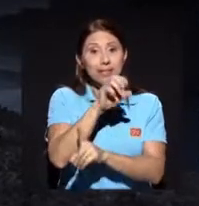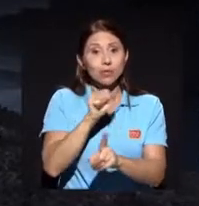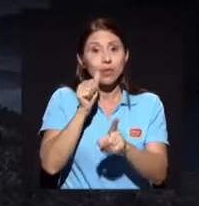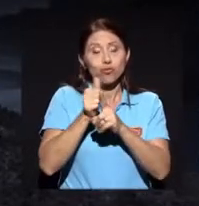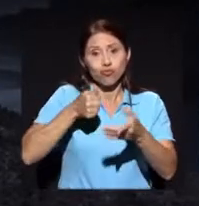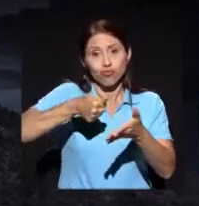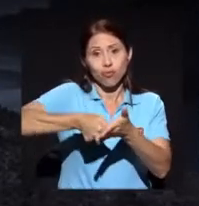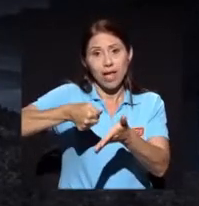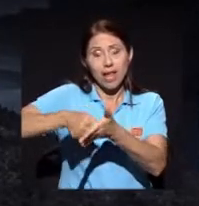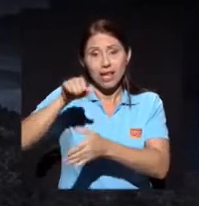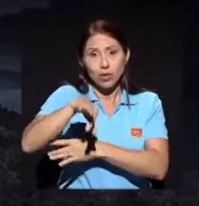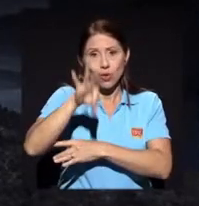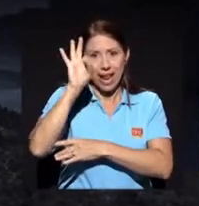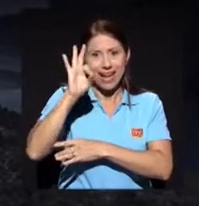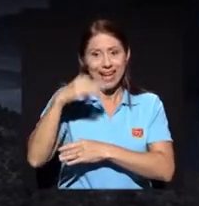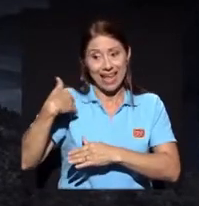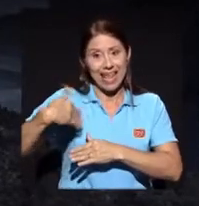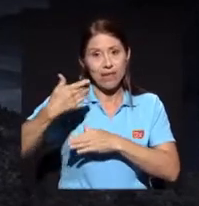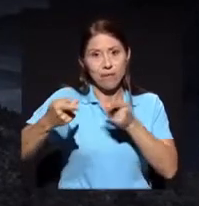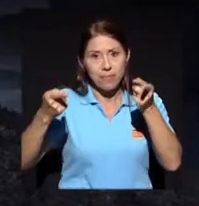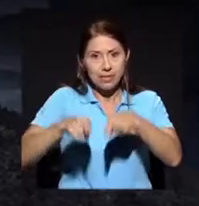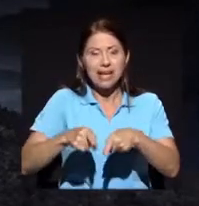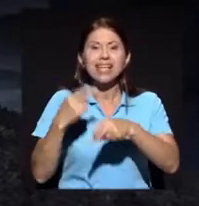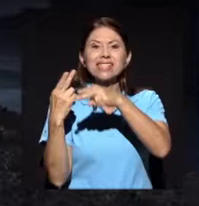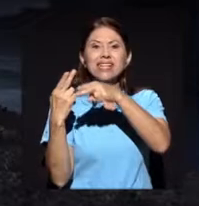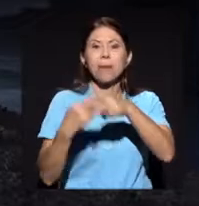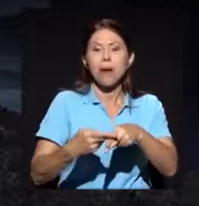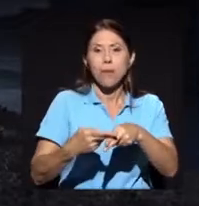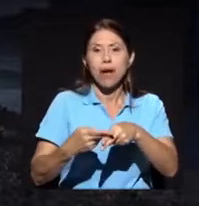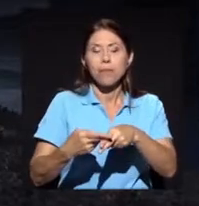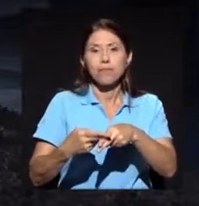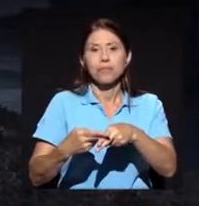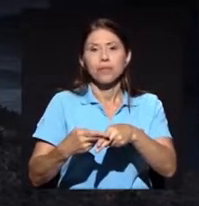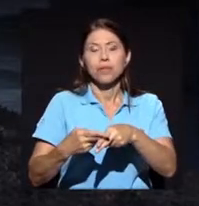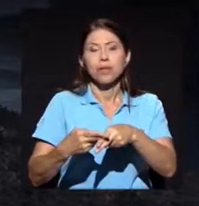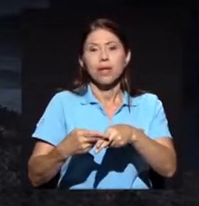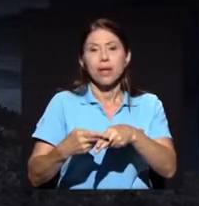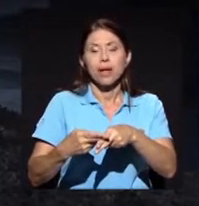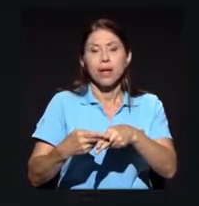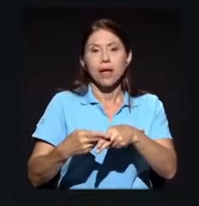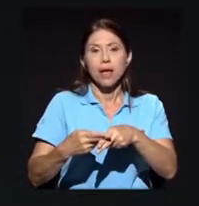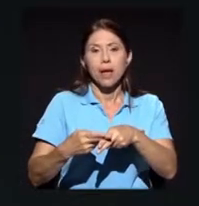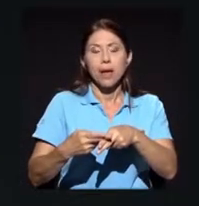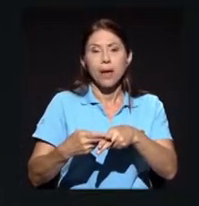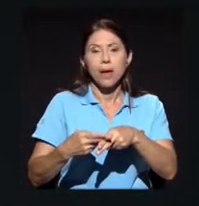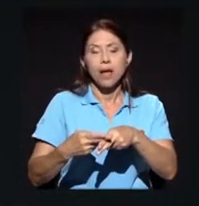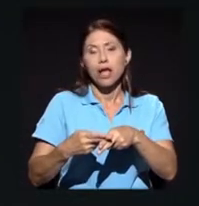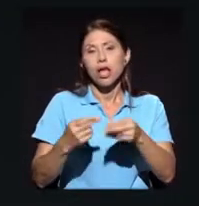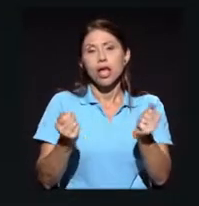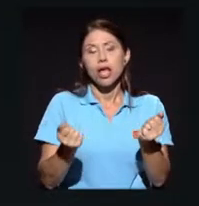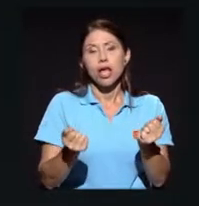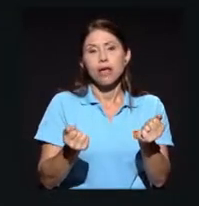que se llamaba por una frase